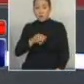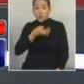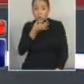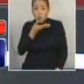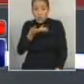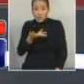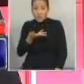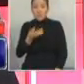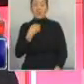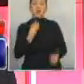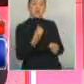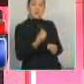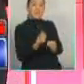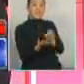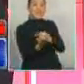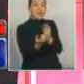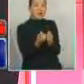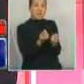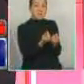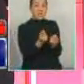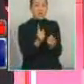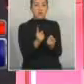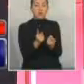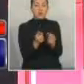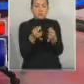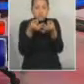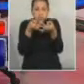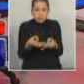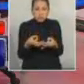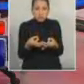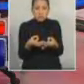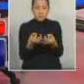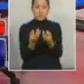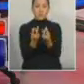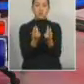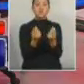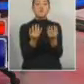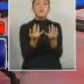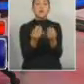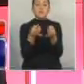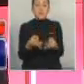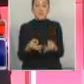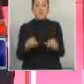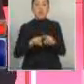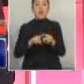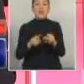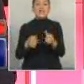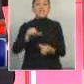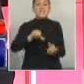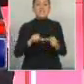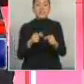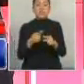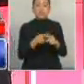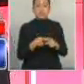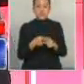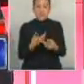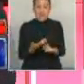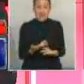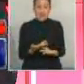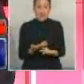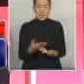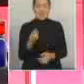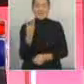economía no es una ciencia exacta. Es como la ciencia social. Sí. Tú juntas a dos abogados y hay